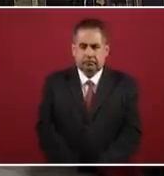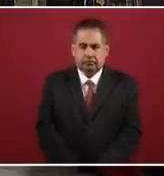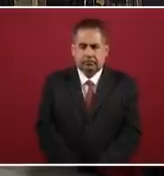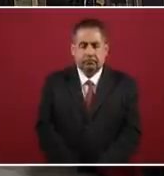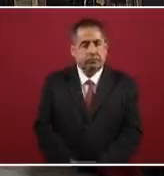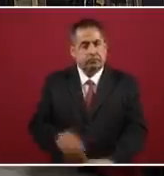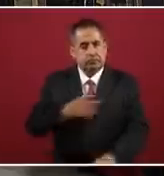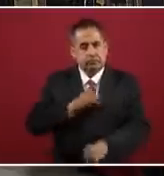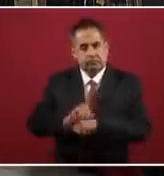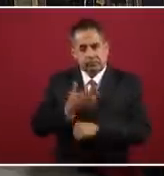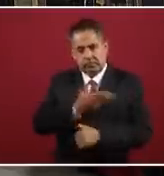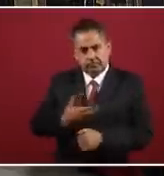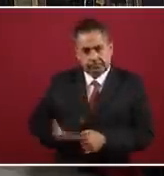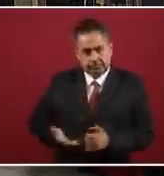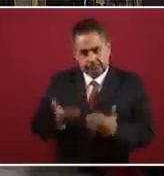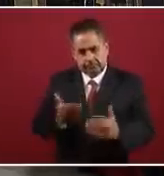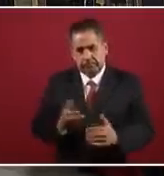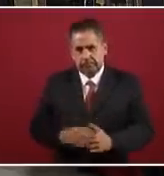Buenos días, presidente.